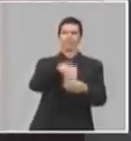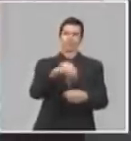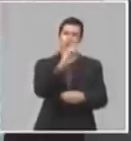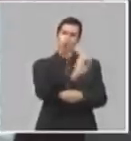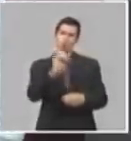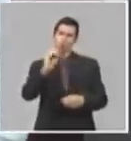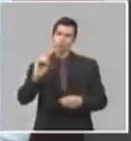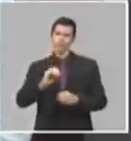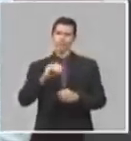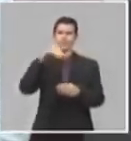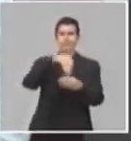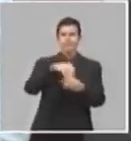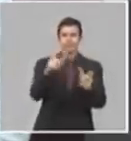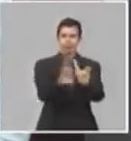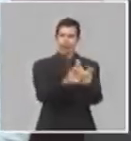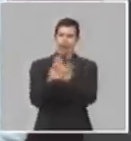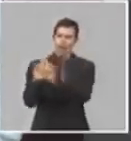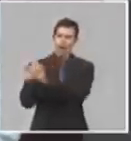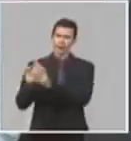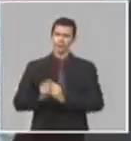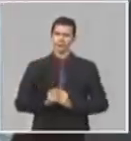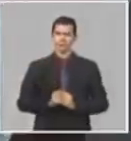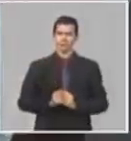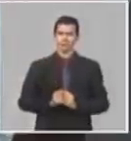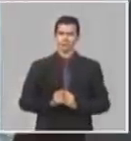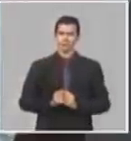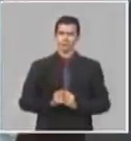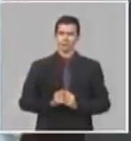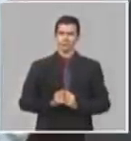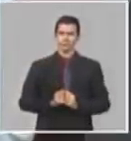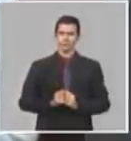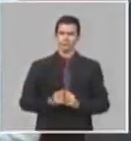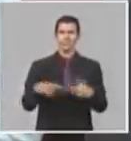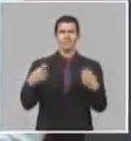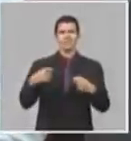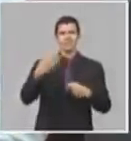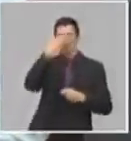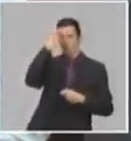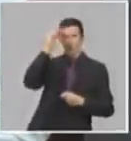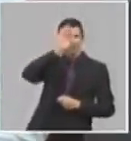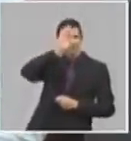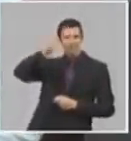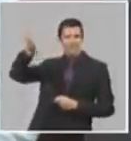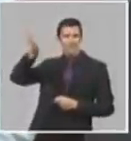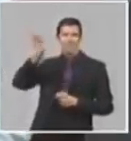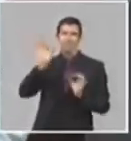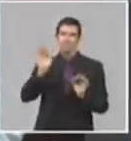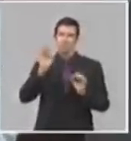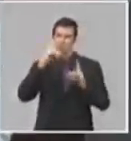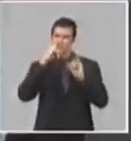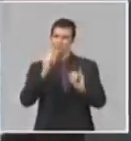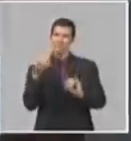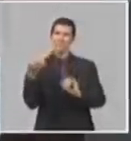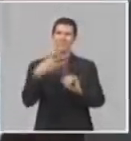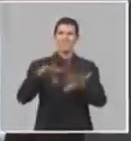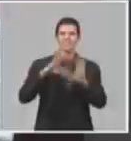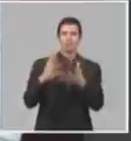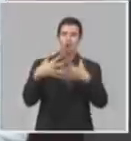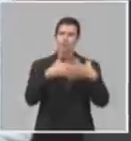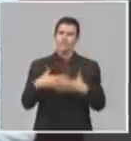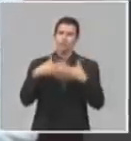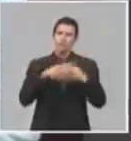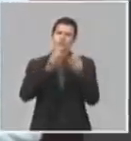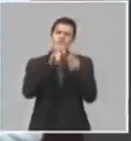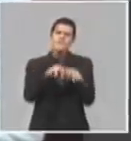manipulación y las tergiversaciones oportunistas del adversario. Por eso hoy hemos reunido el Consejo de